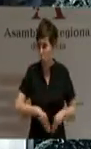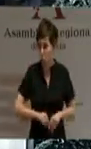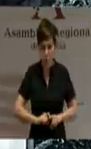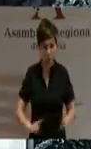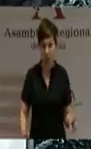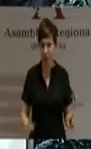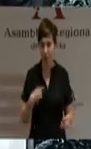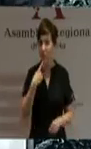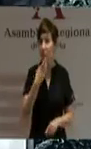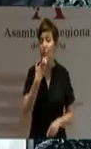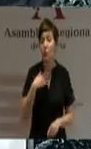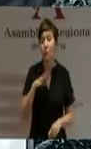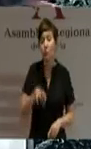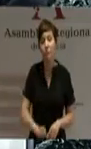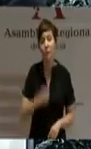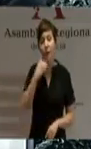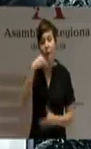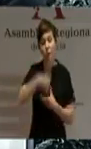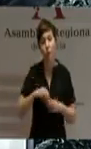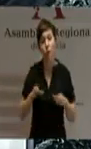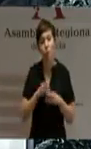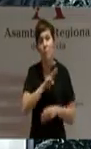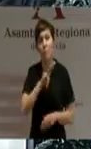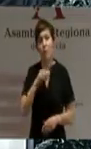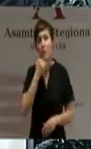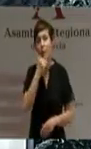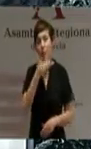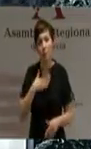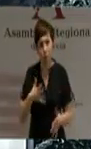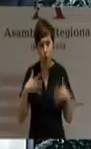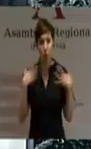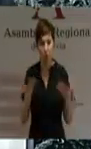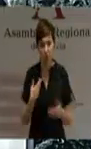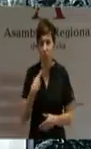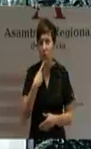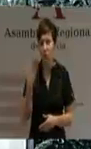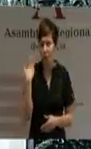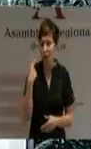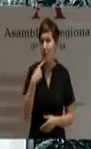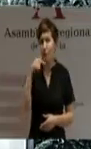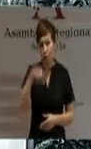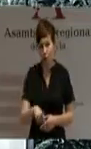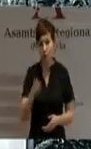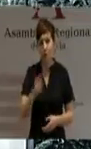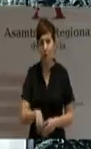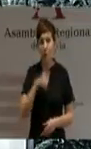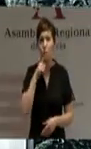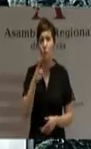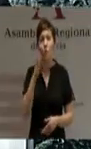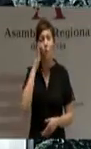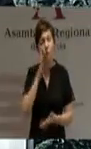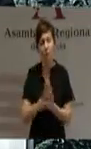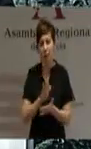el primer sorprendido. Y a mí no me consta que aquí nadie haya perdido el sueño. Lo dije ayer y lo dije hoy. Hombre, no me acusen sus señorías